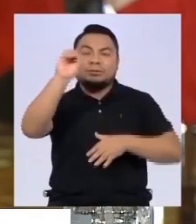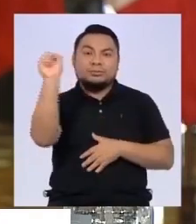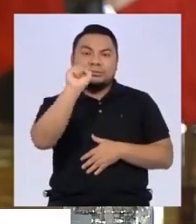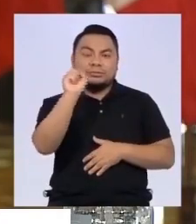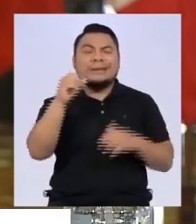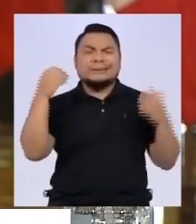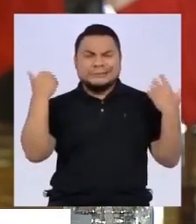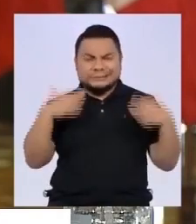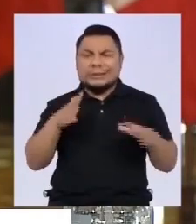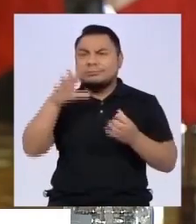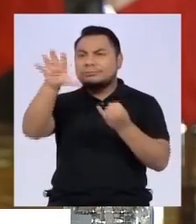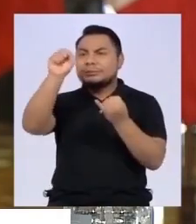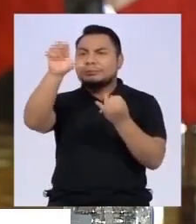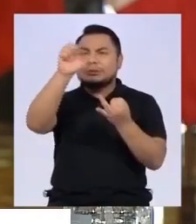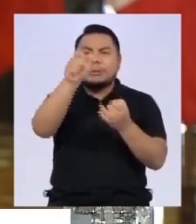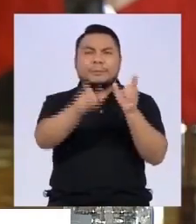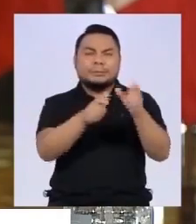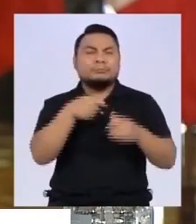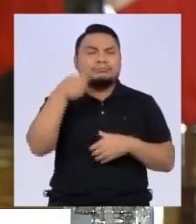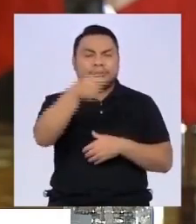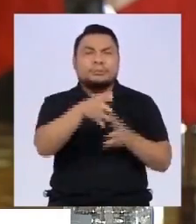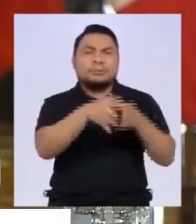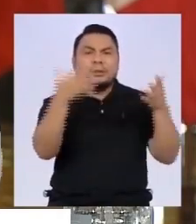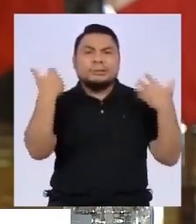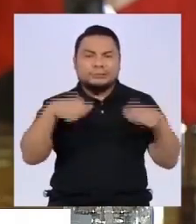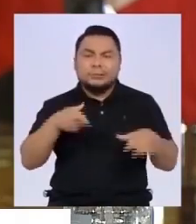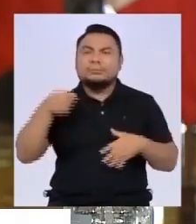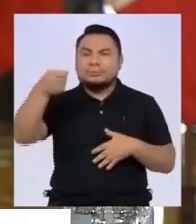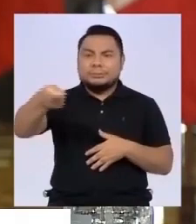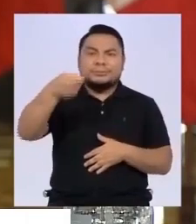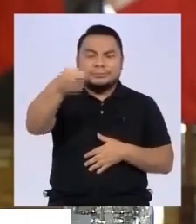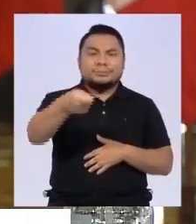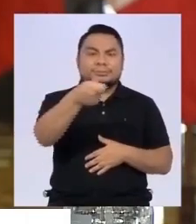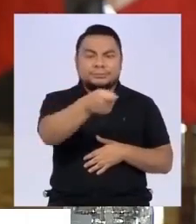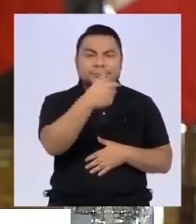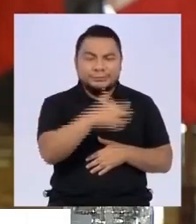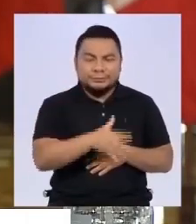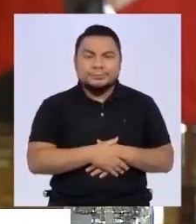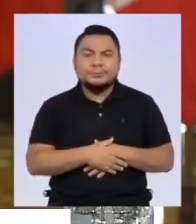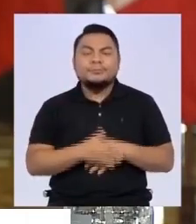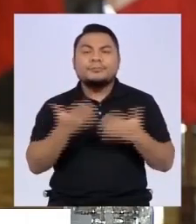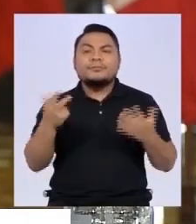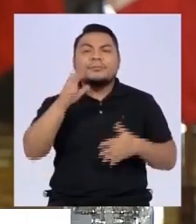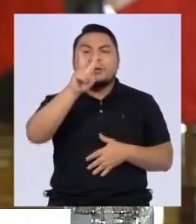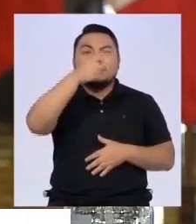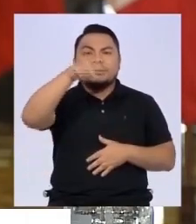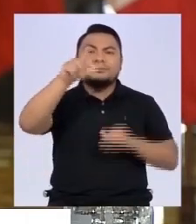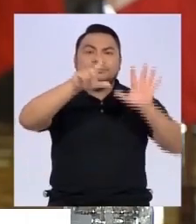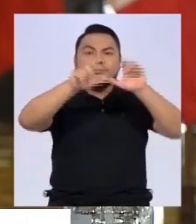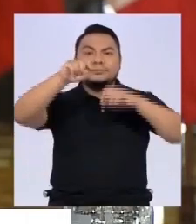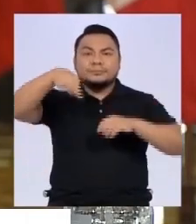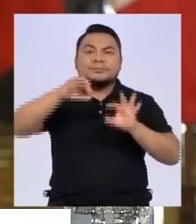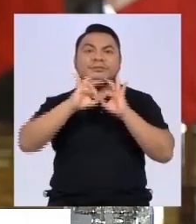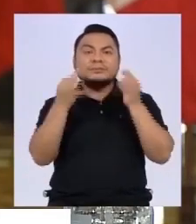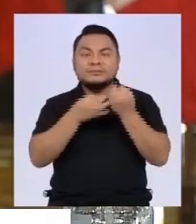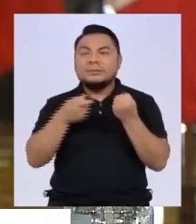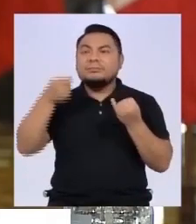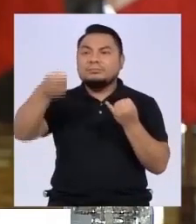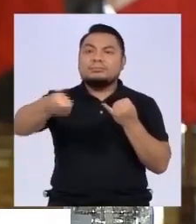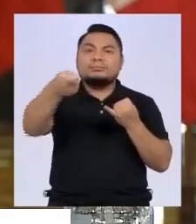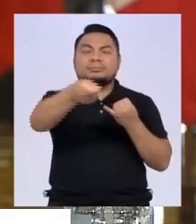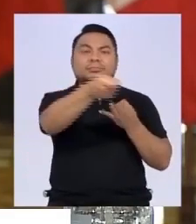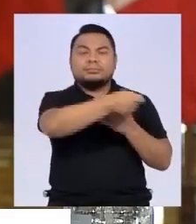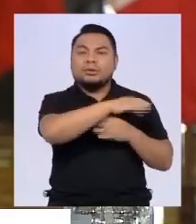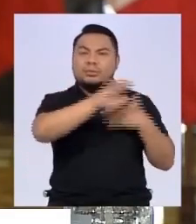estamos canalizando y que en un gran porcentaje ya hemos distribuido a 2.700.000 familias en